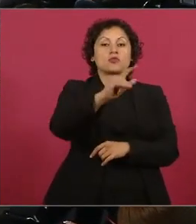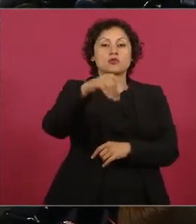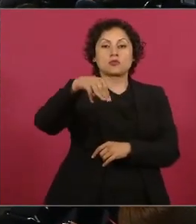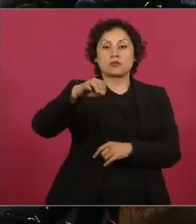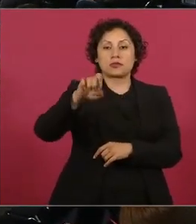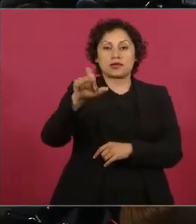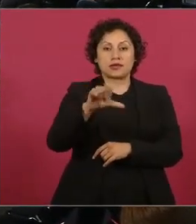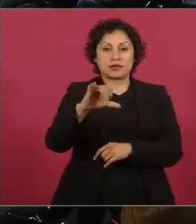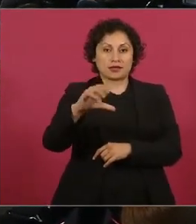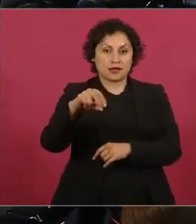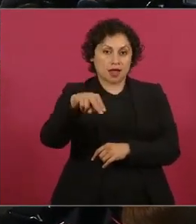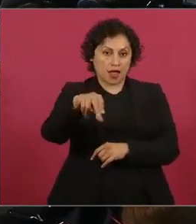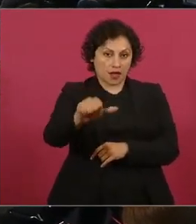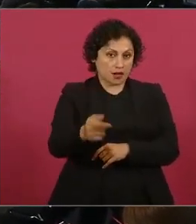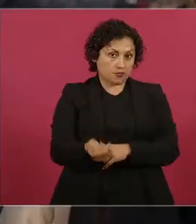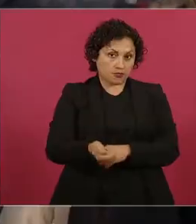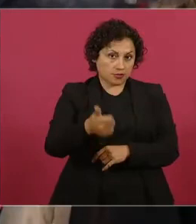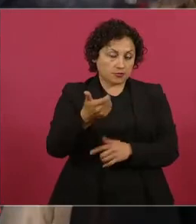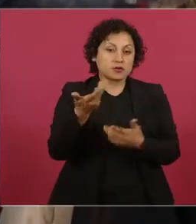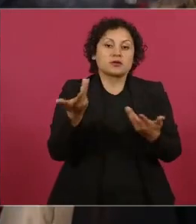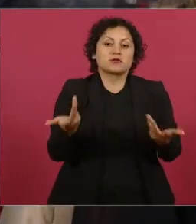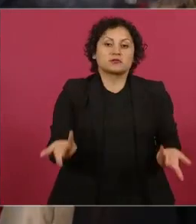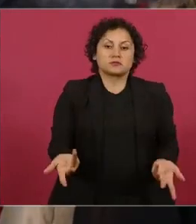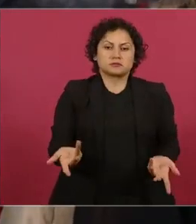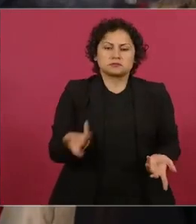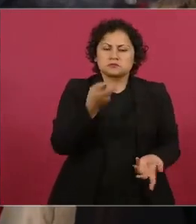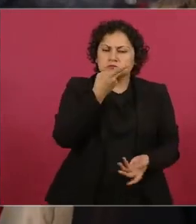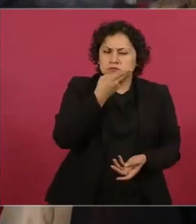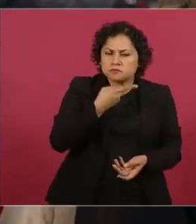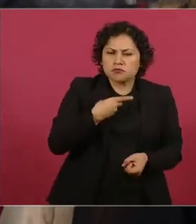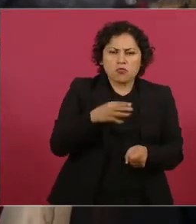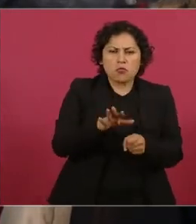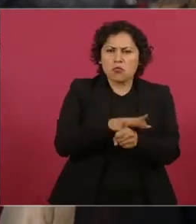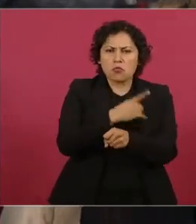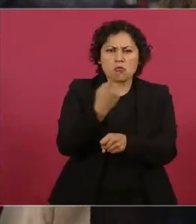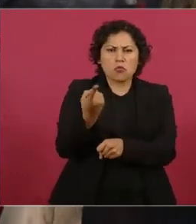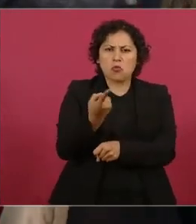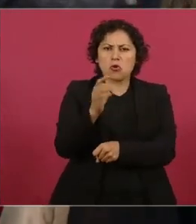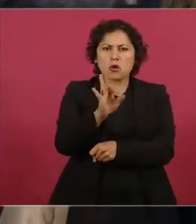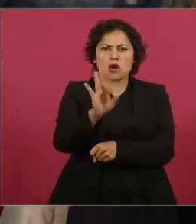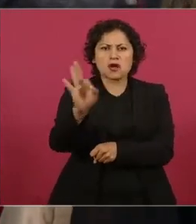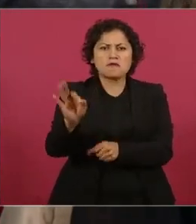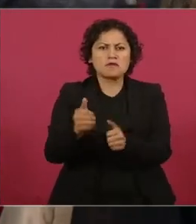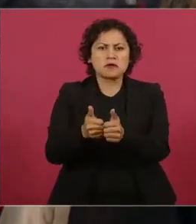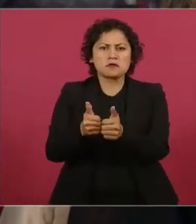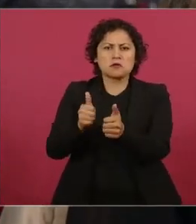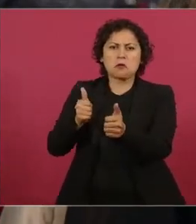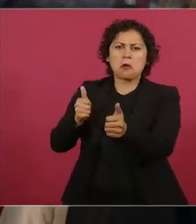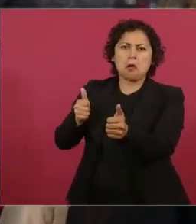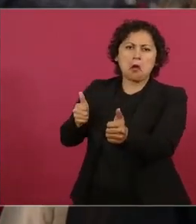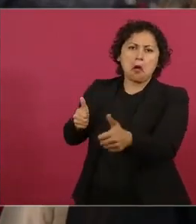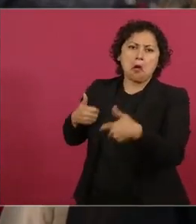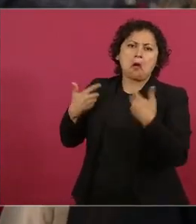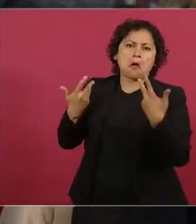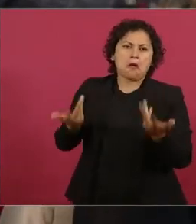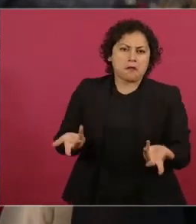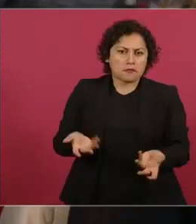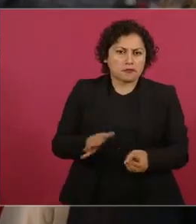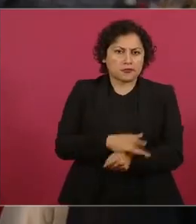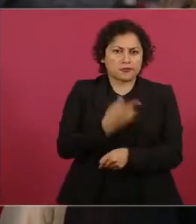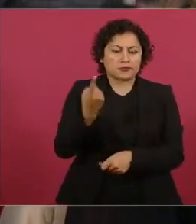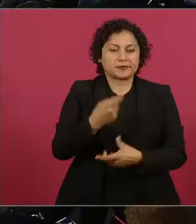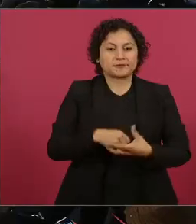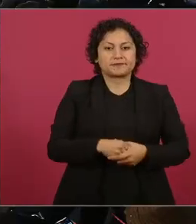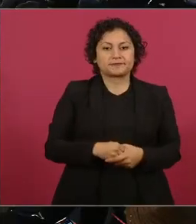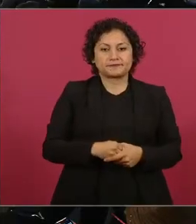puede platicar por qué ha sido el retraso en que se ponga a trabajar esta aerolínea.